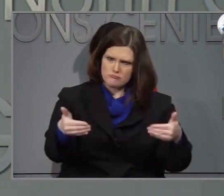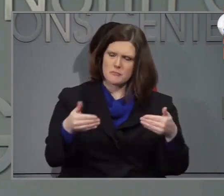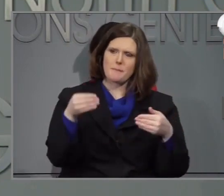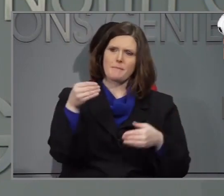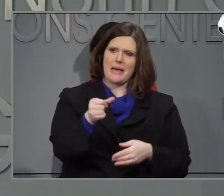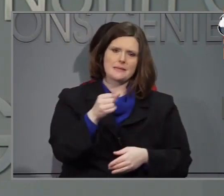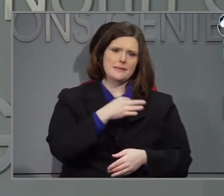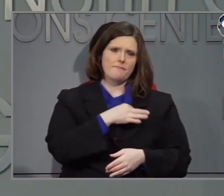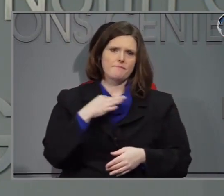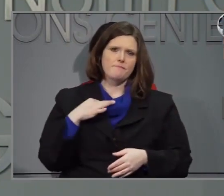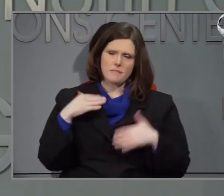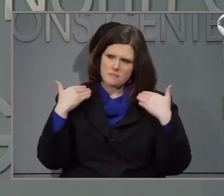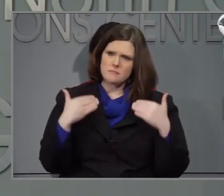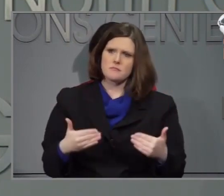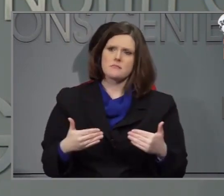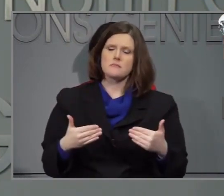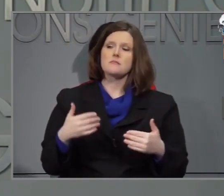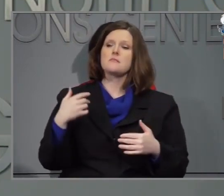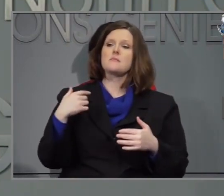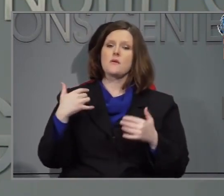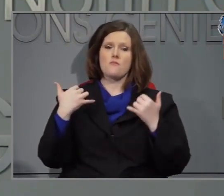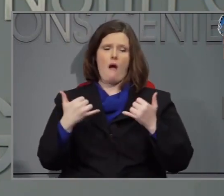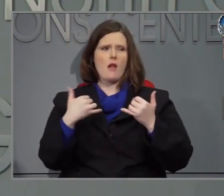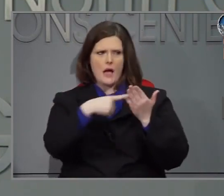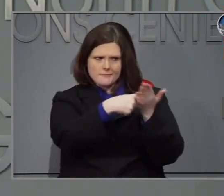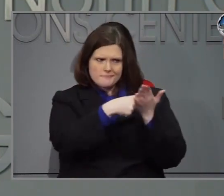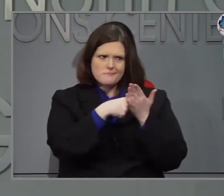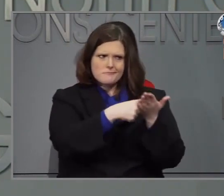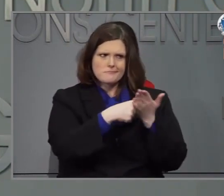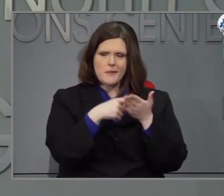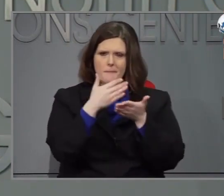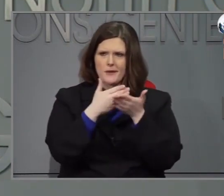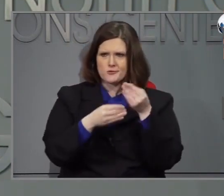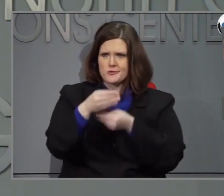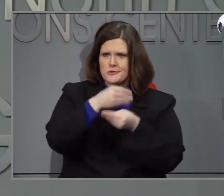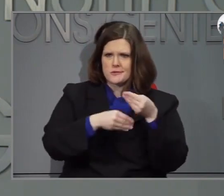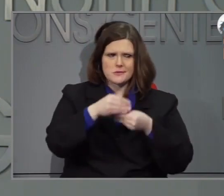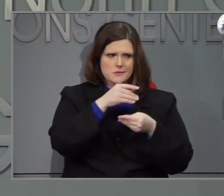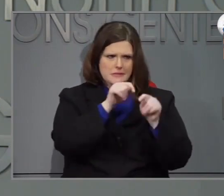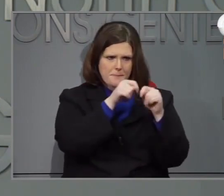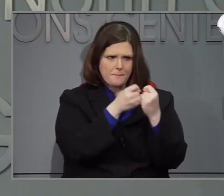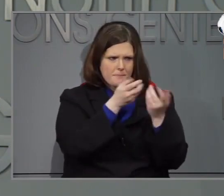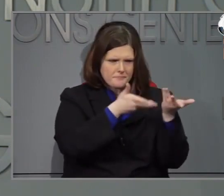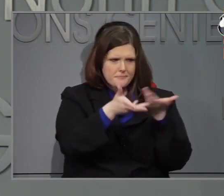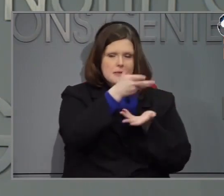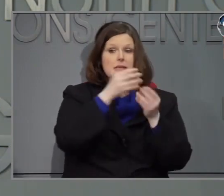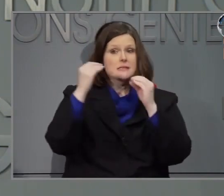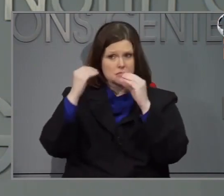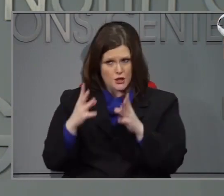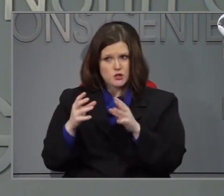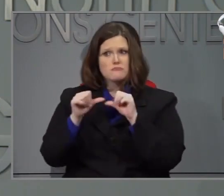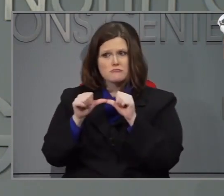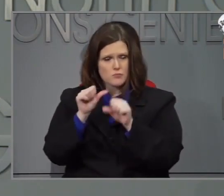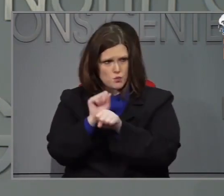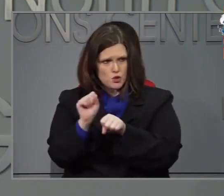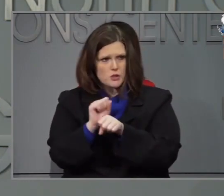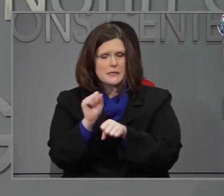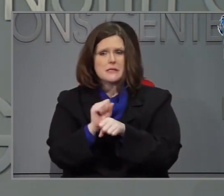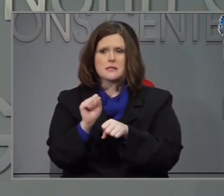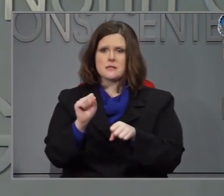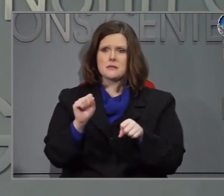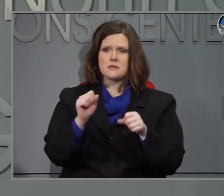plan estamos conversando con el personal de presupuestos sabemos que los maestros se están trabajando